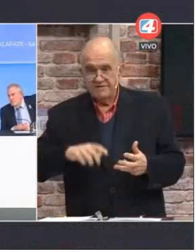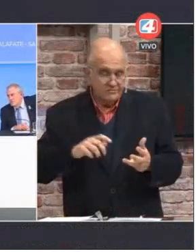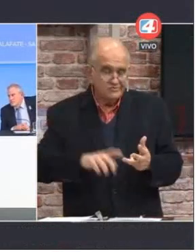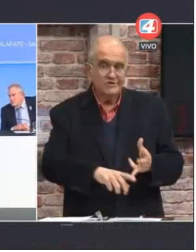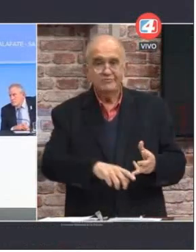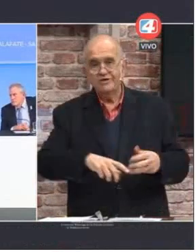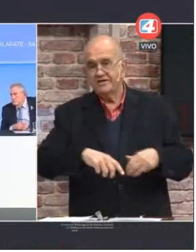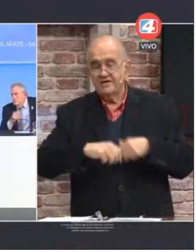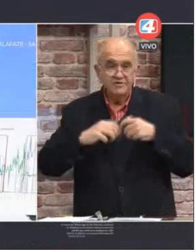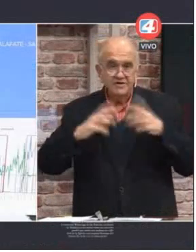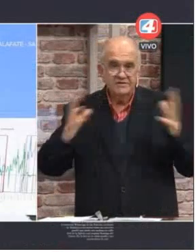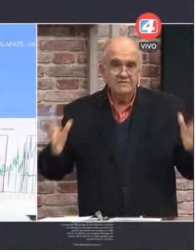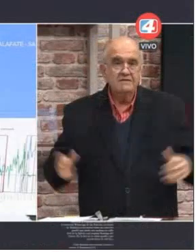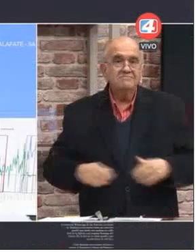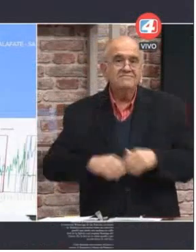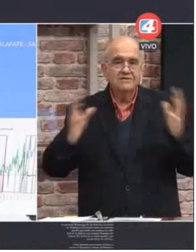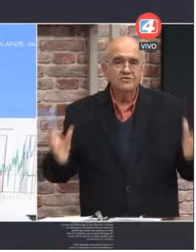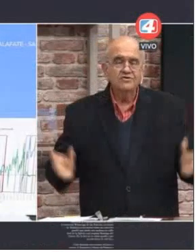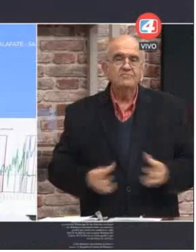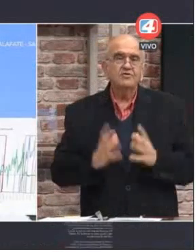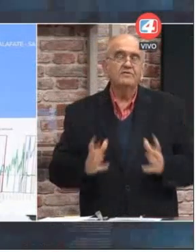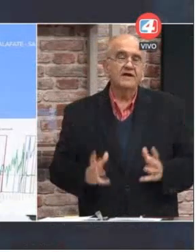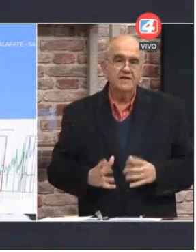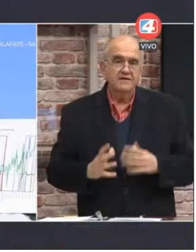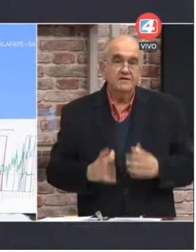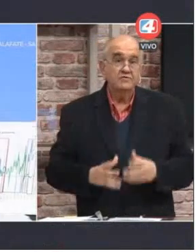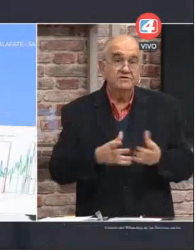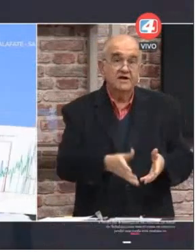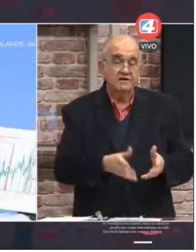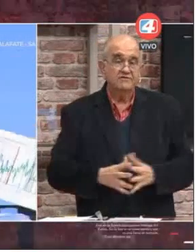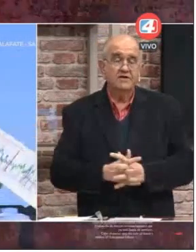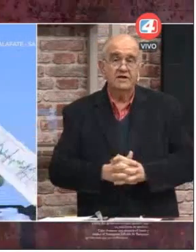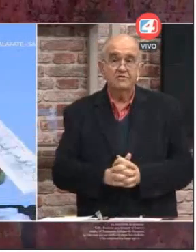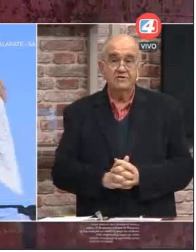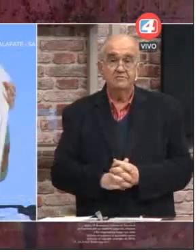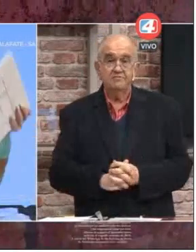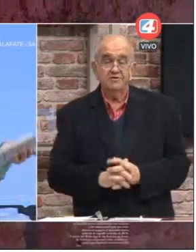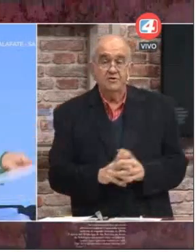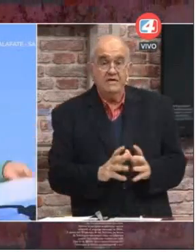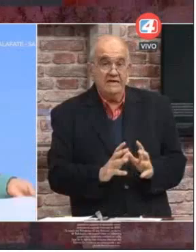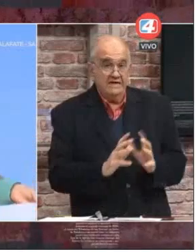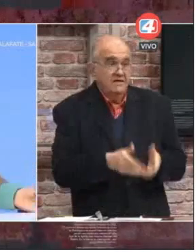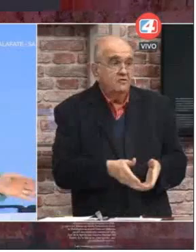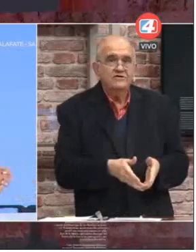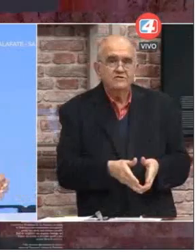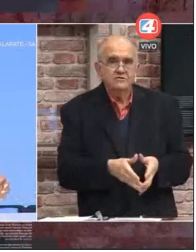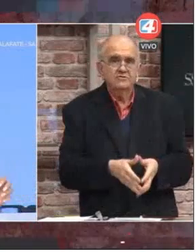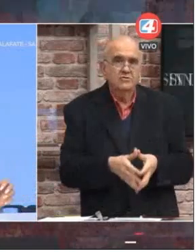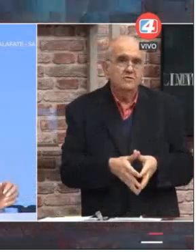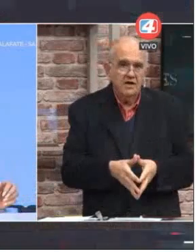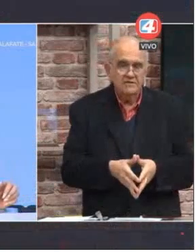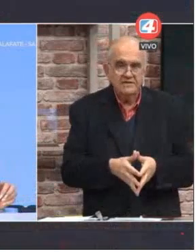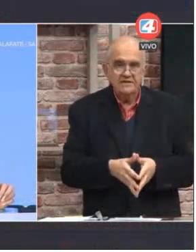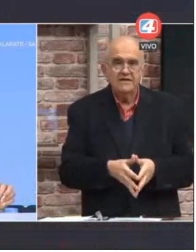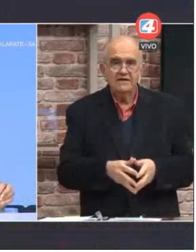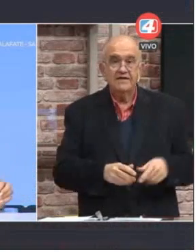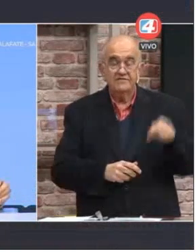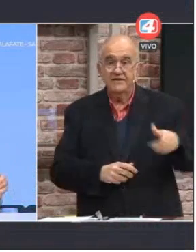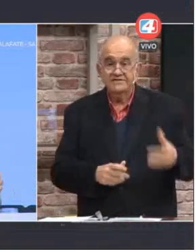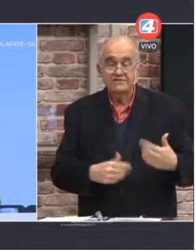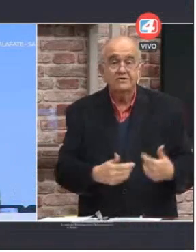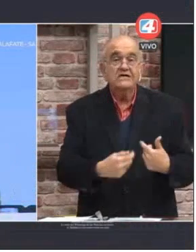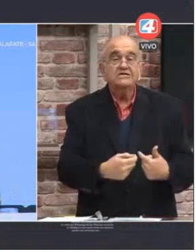persecuciones políticas poder dar todo tipo de variedades y no entran en el fin de la cuestión pero en el juicio tu abogado va a tener